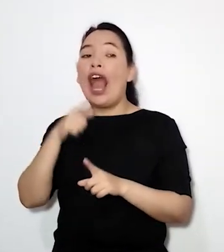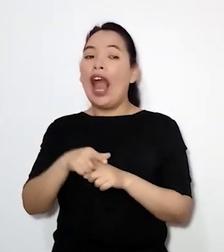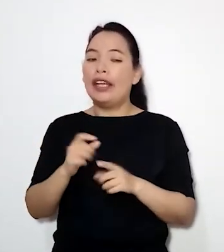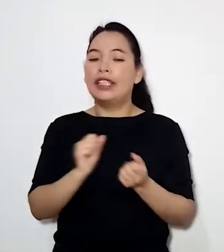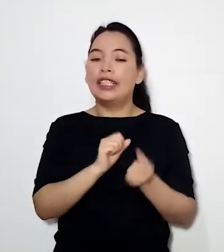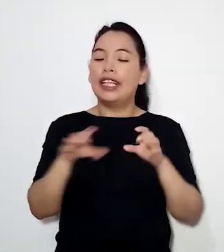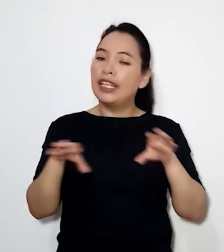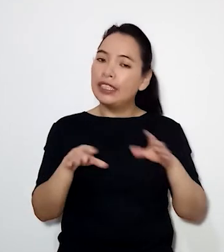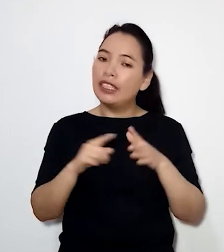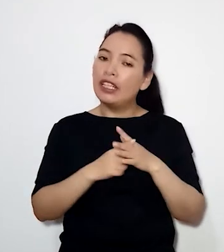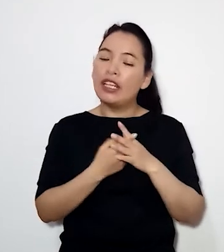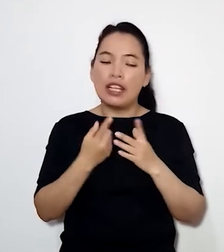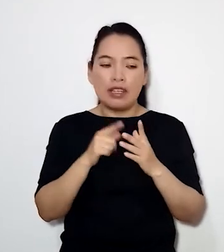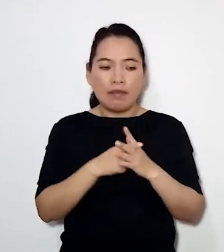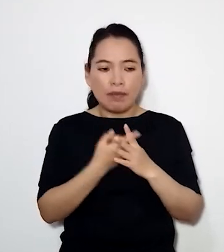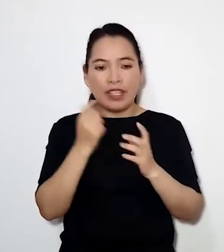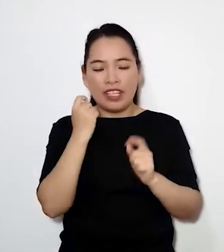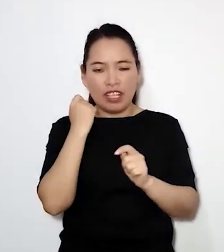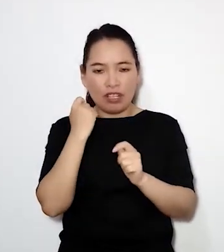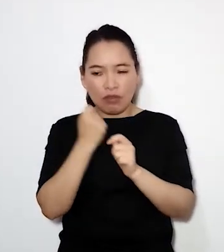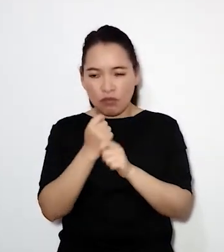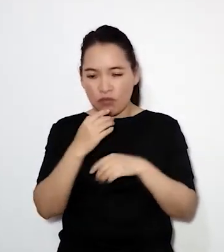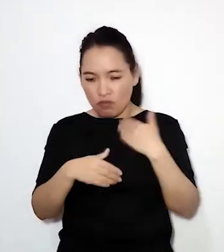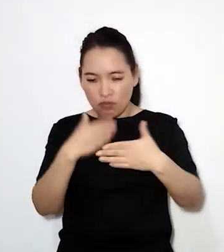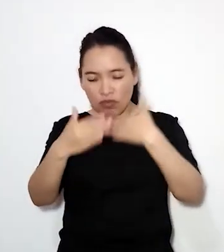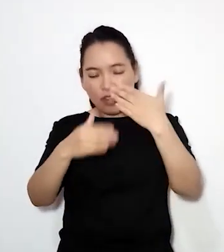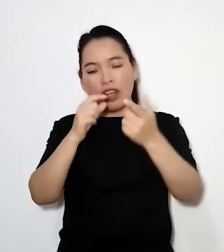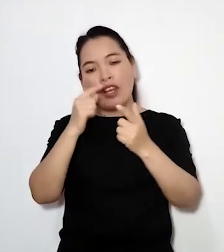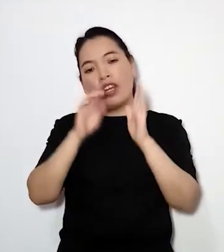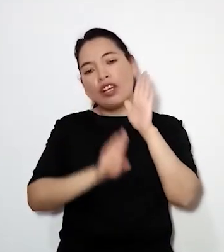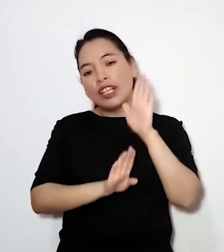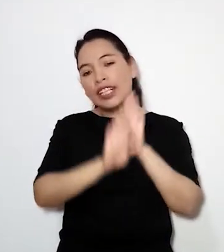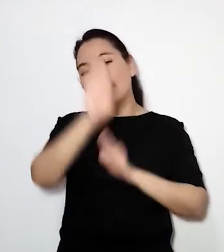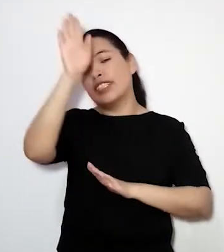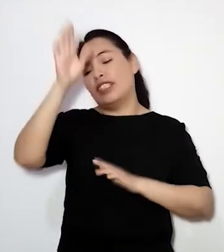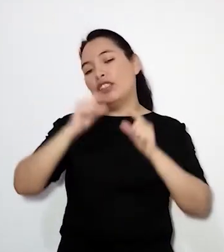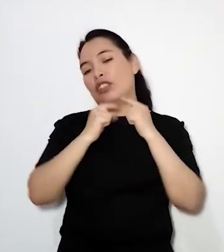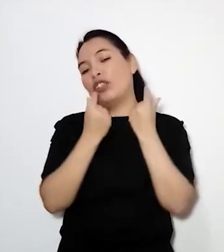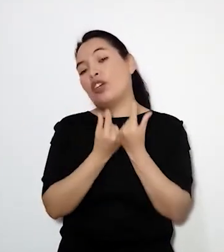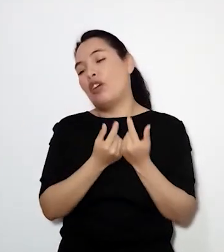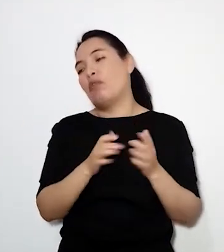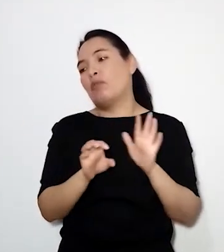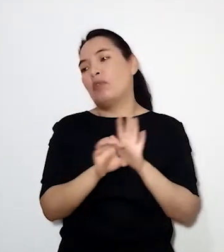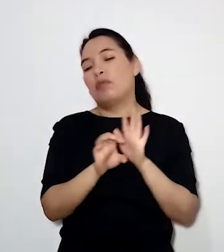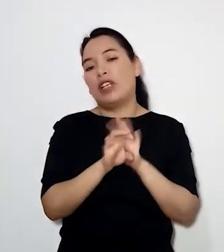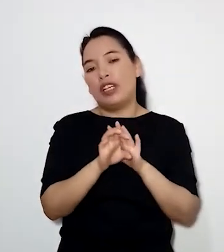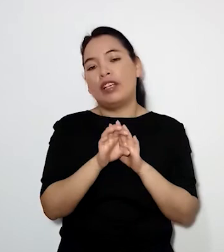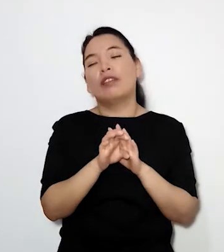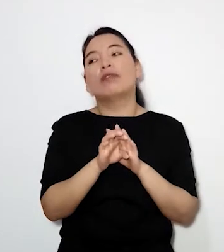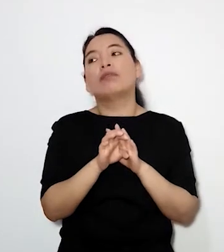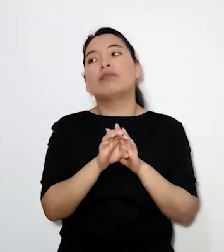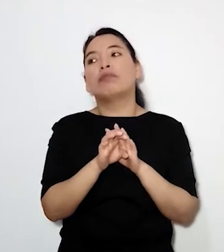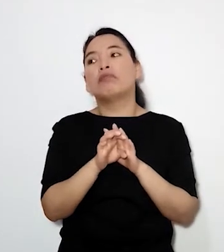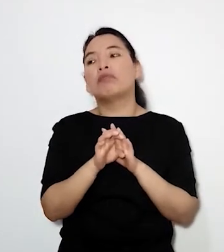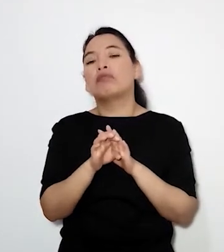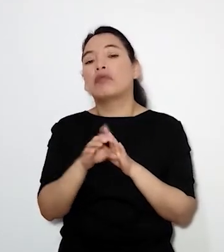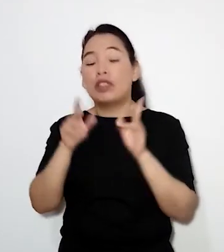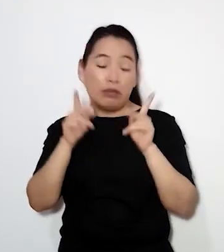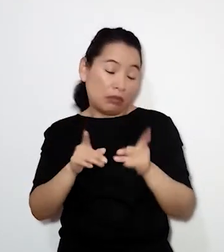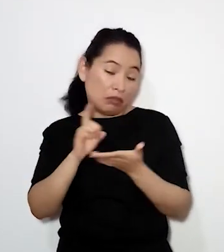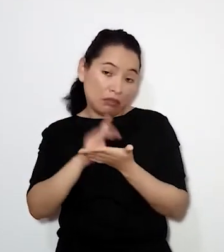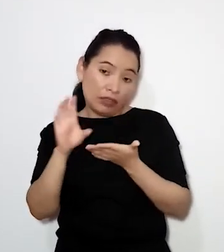desarrollo de algunos grupos vulnerables, dentro de los cuales está las personas con discapacidad. Entonces,